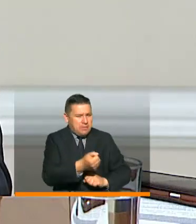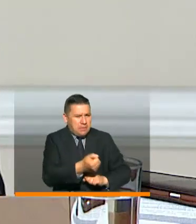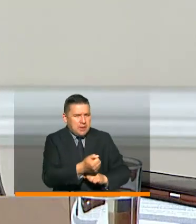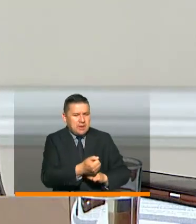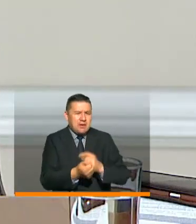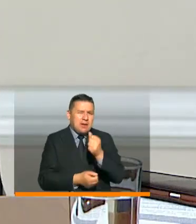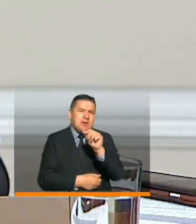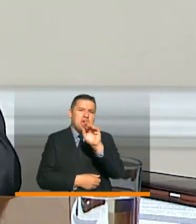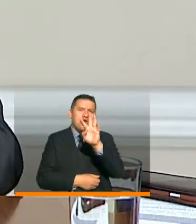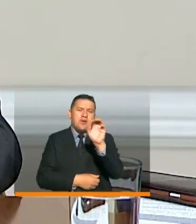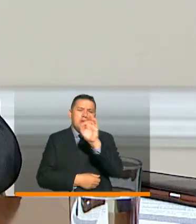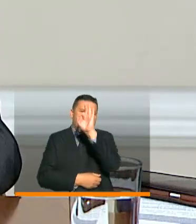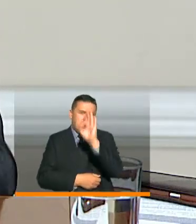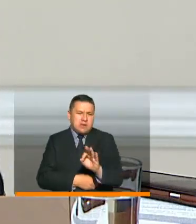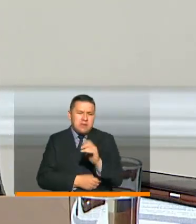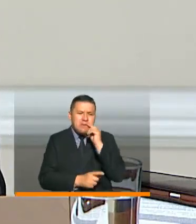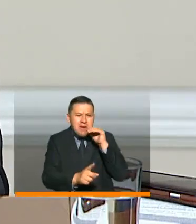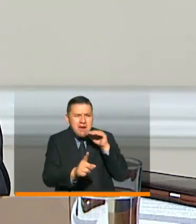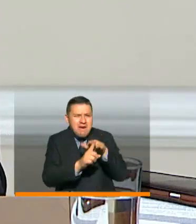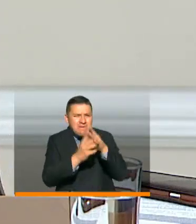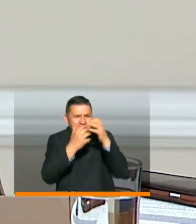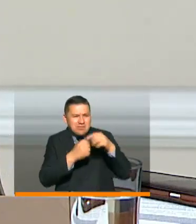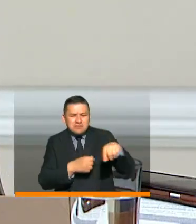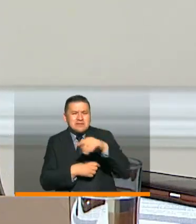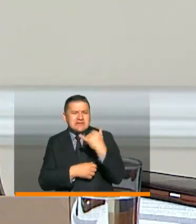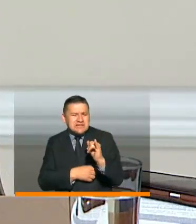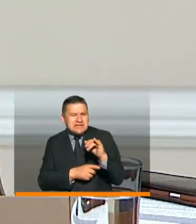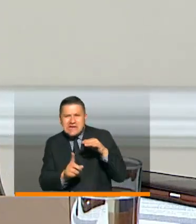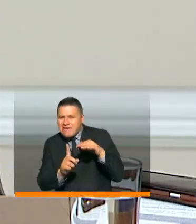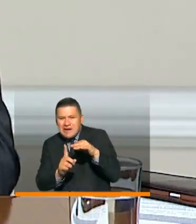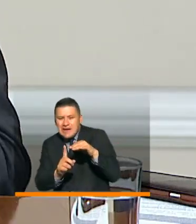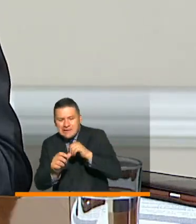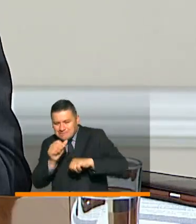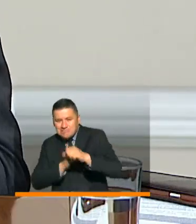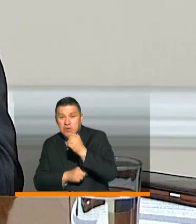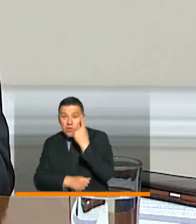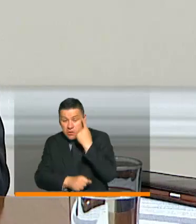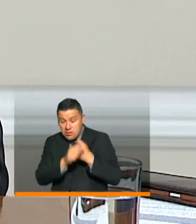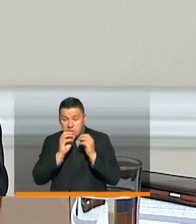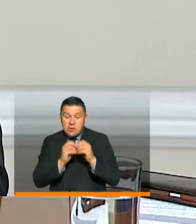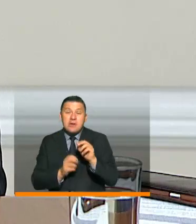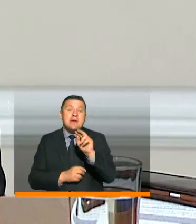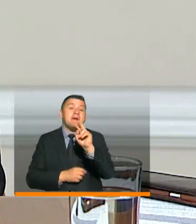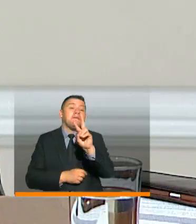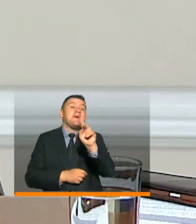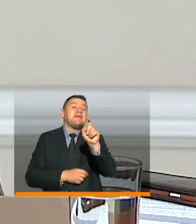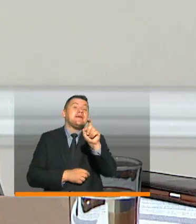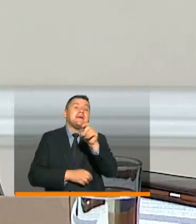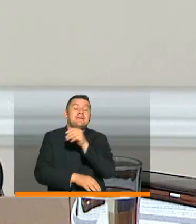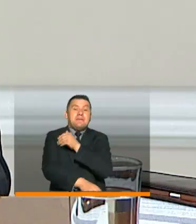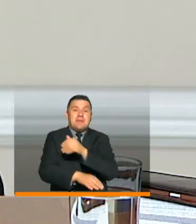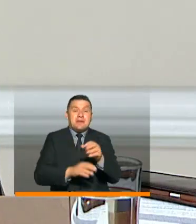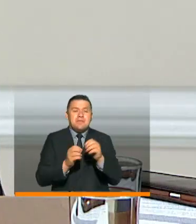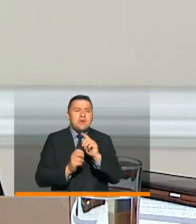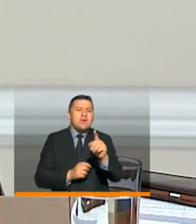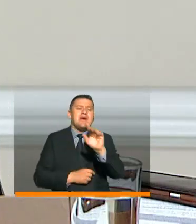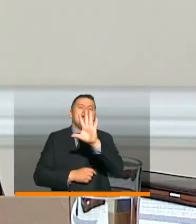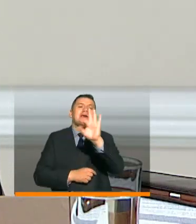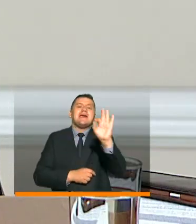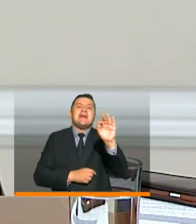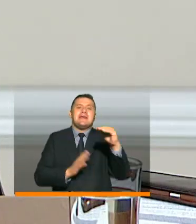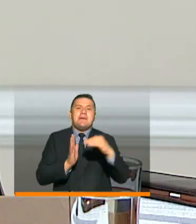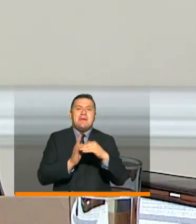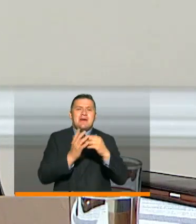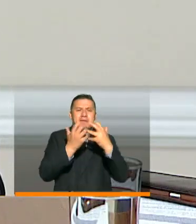de hasta el 90% en los sectores más afectados, donde hemos colocado en el año pasado 26 billones a más de 500 mil